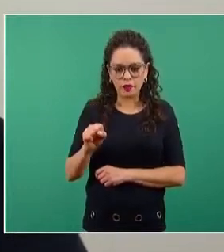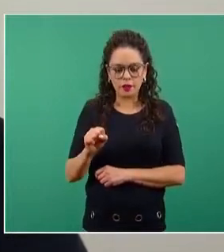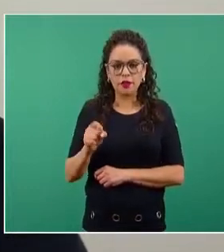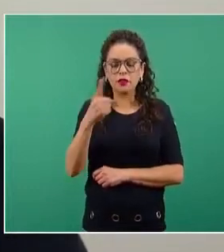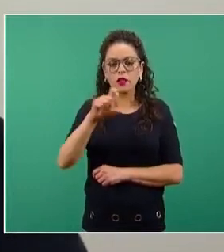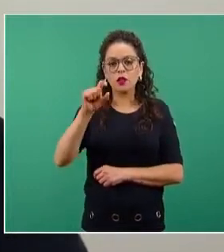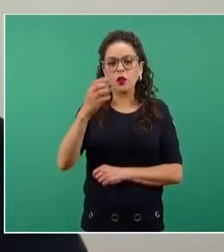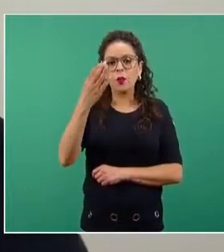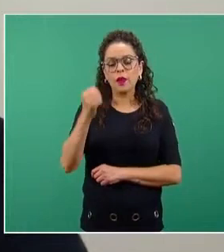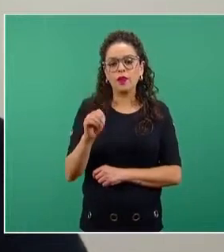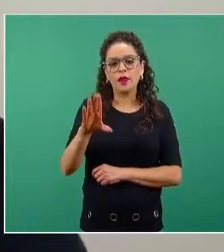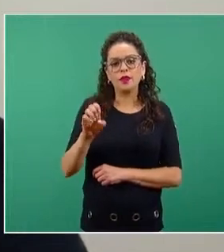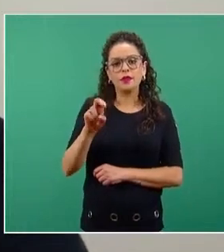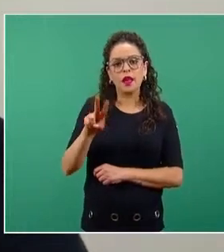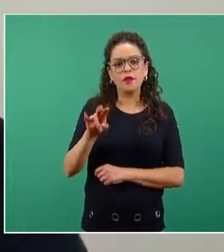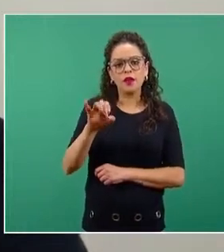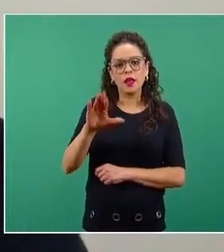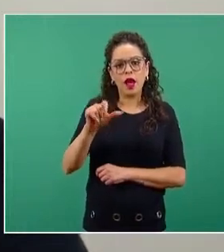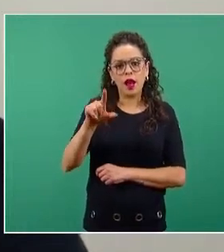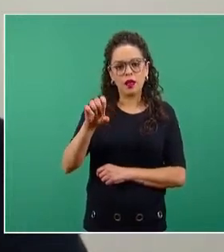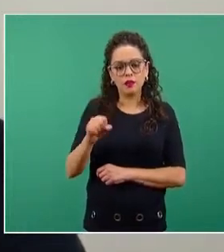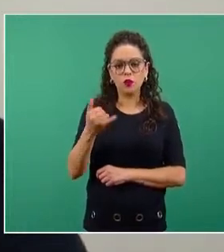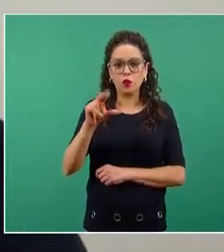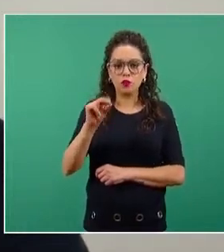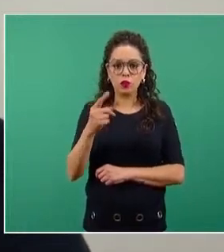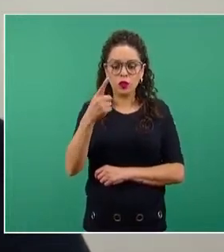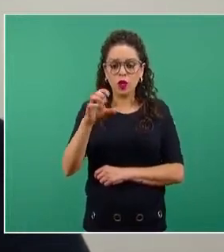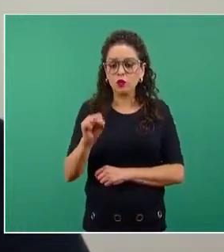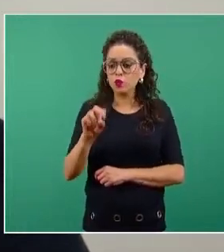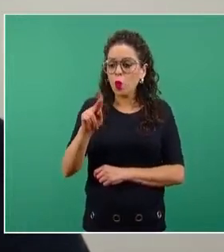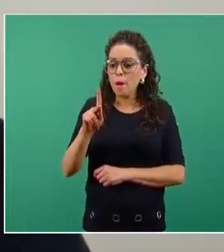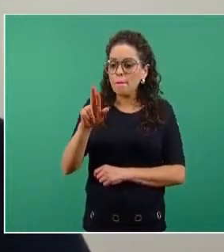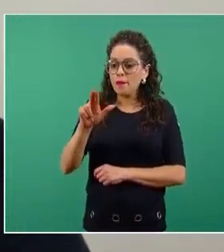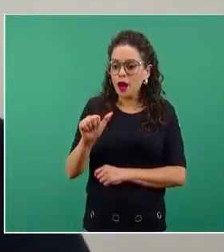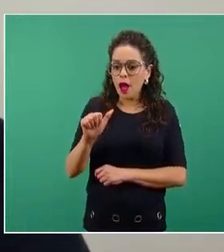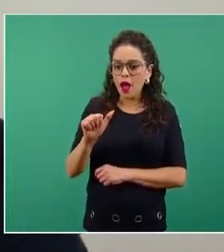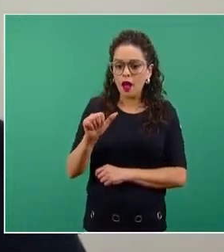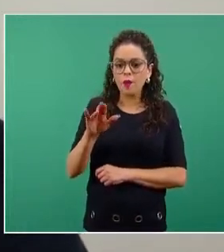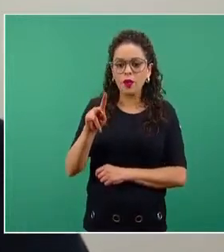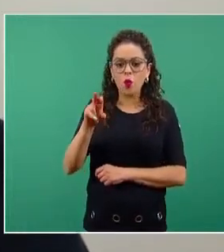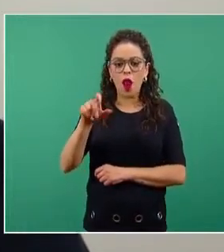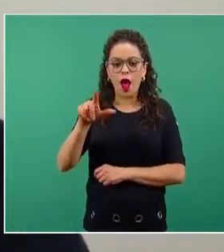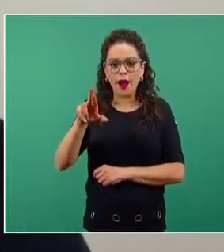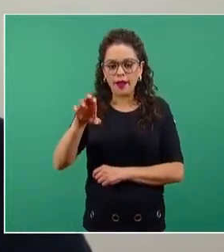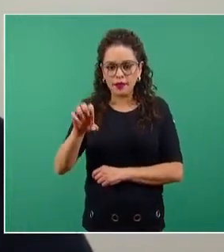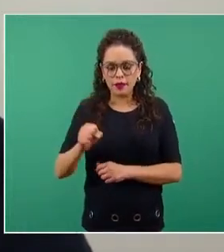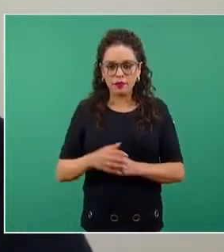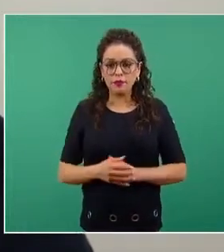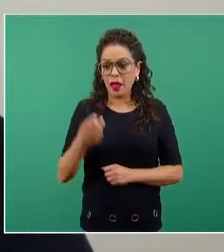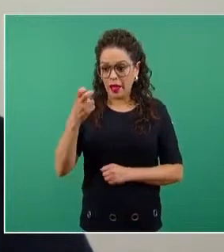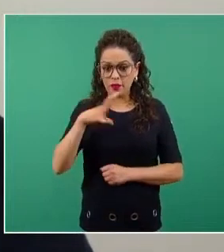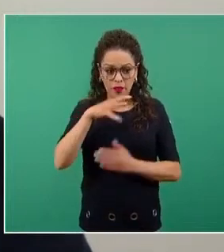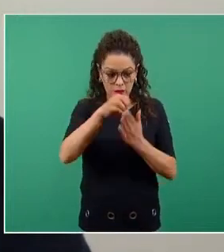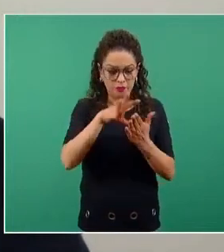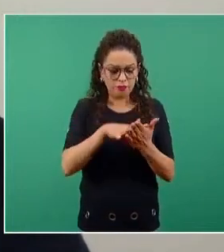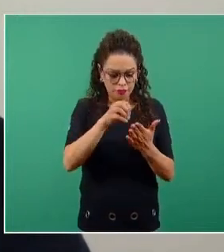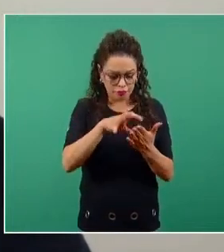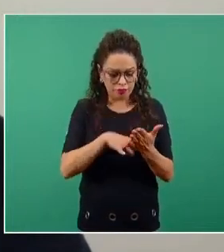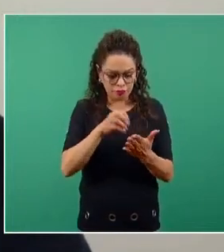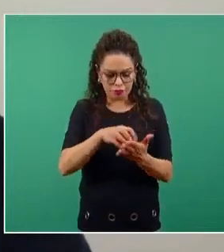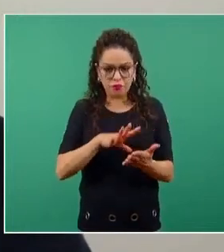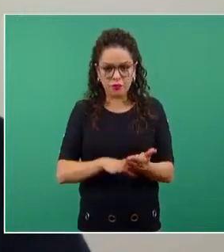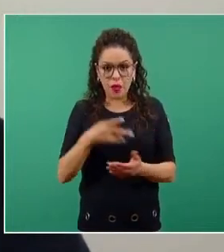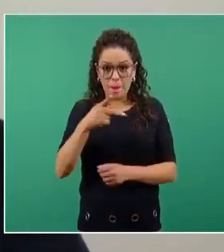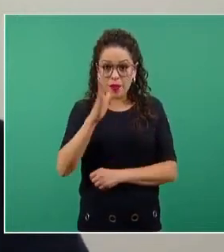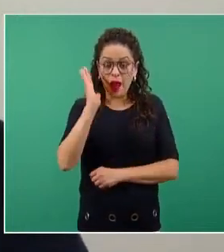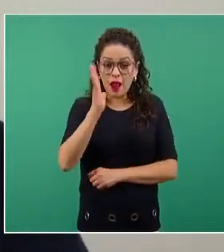cervicales y 81 supraclaviculares. Eso es lo que tenemos identificado, pero no hay obviamente ninguna